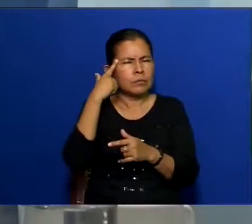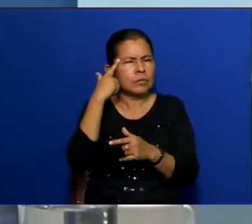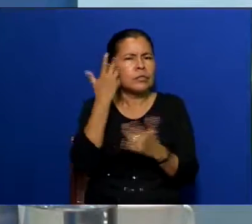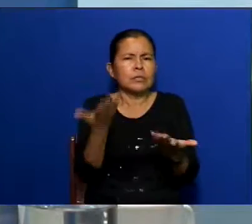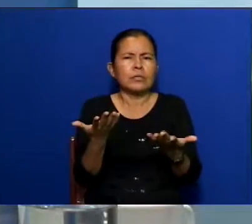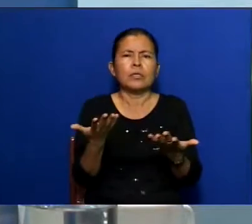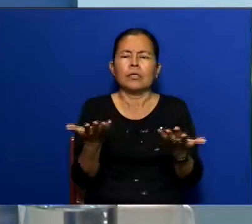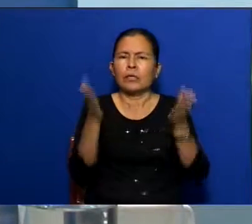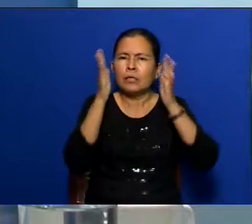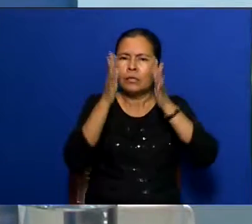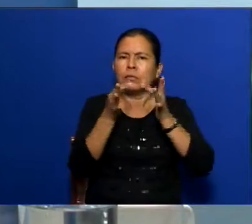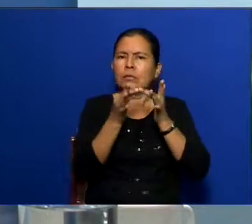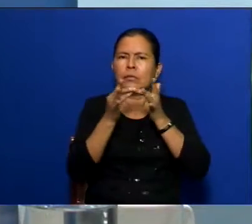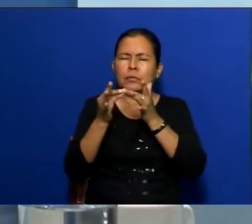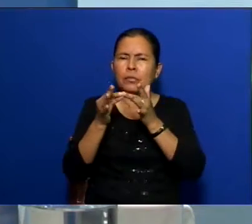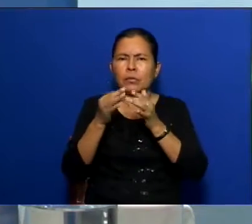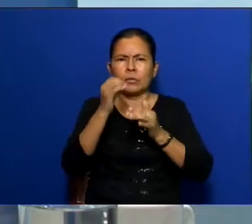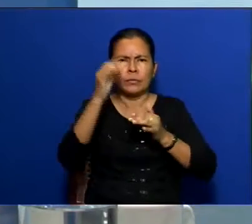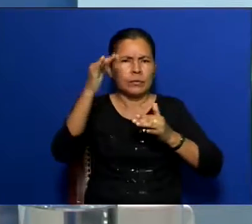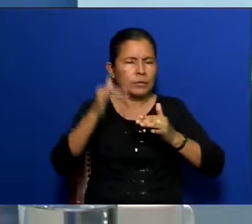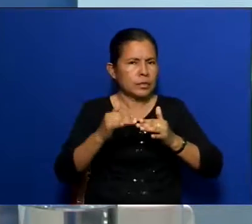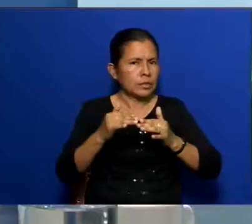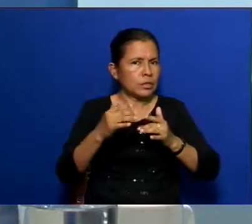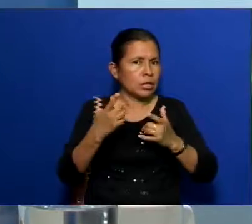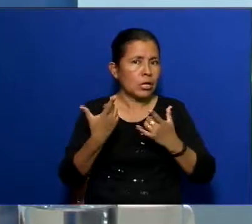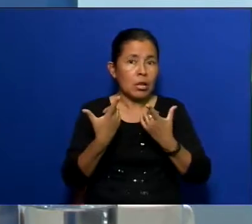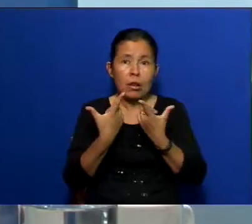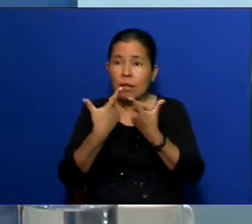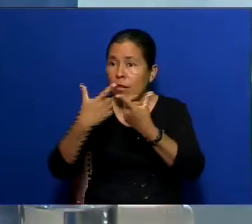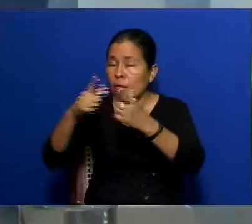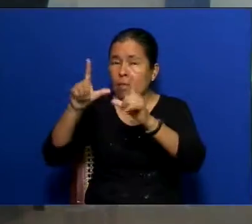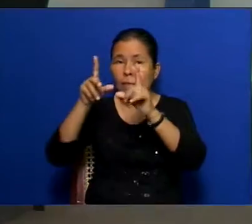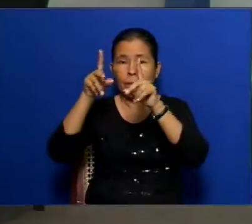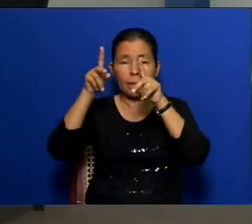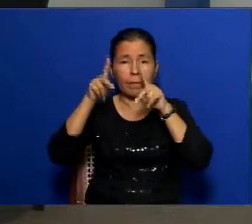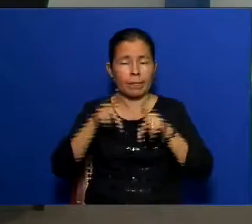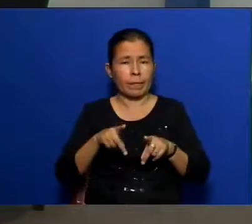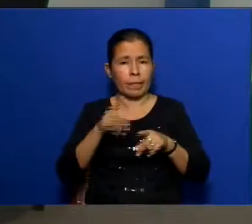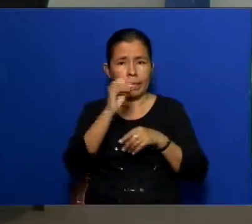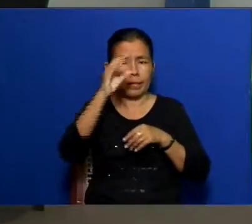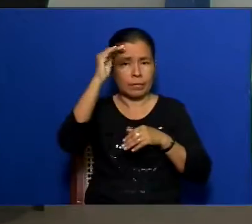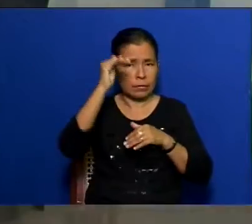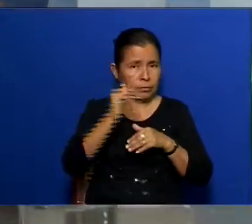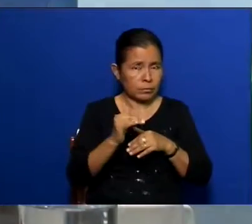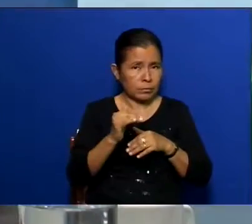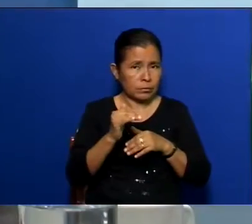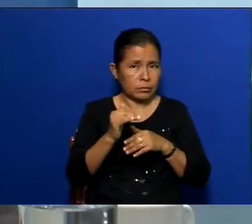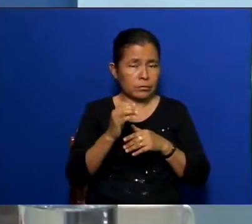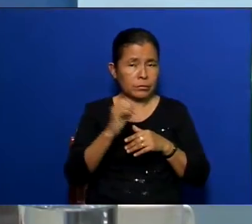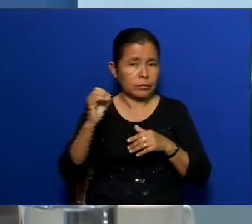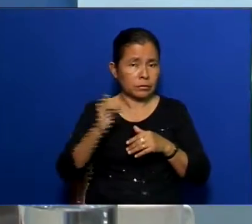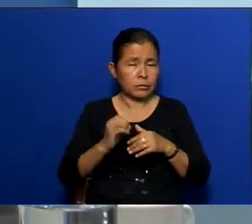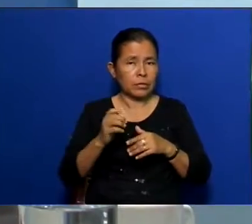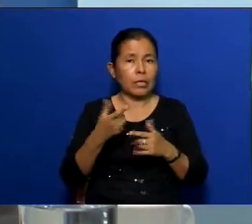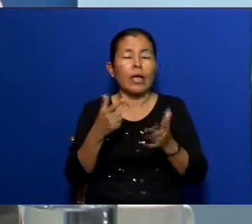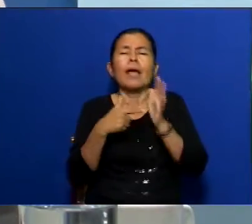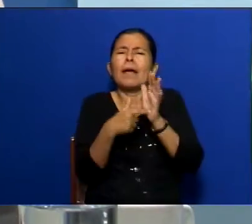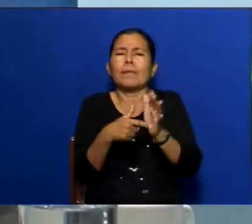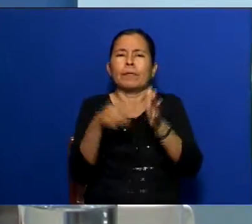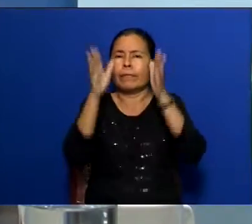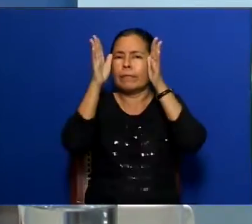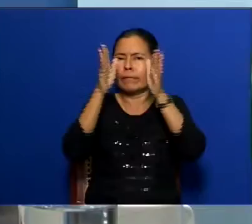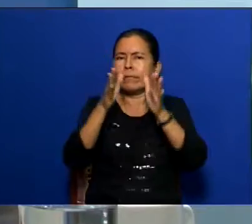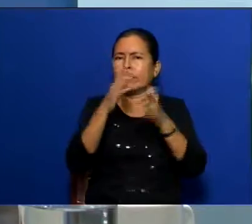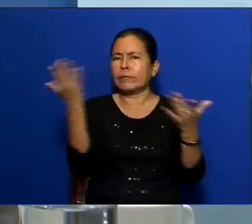doctor, disminuye la impunidad? Sí, perdone la... Que si la atención